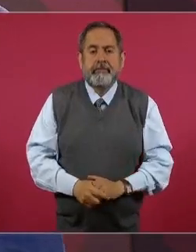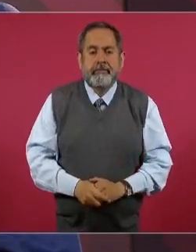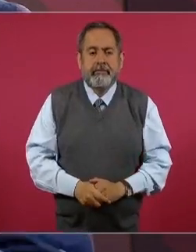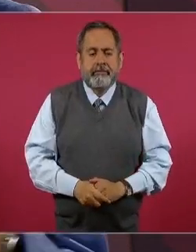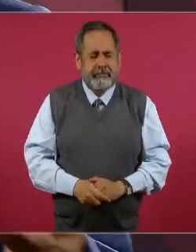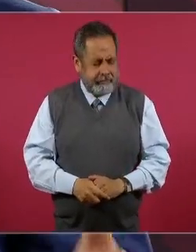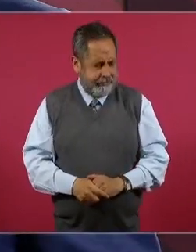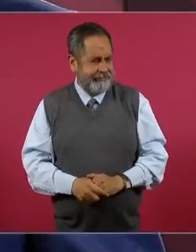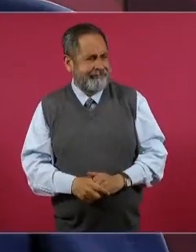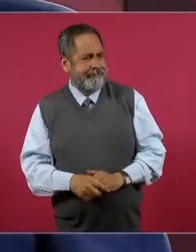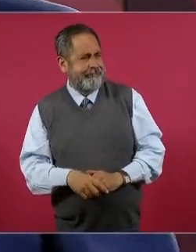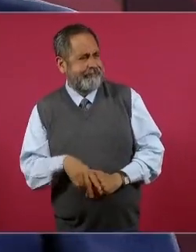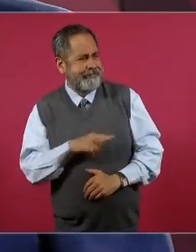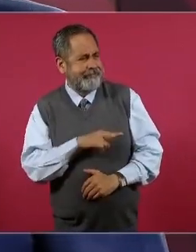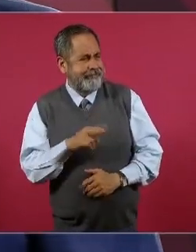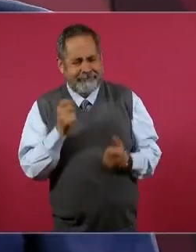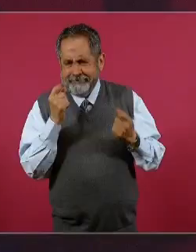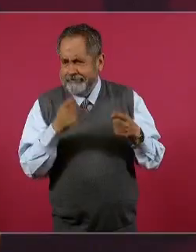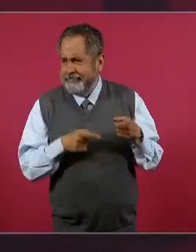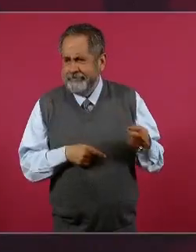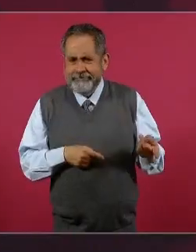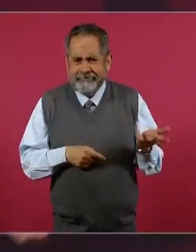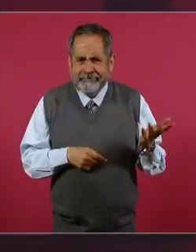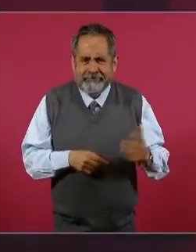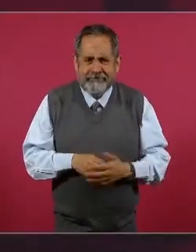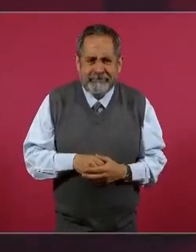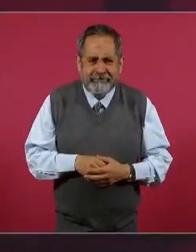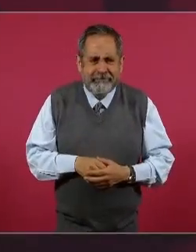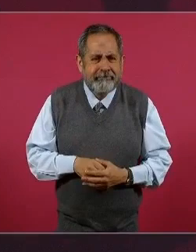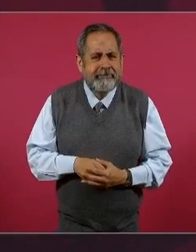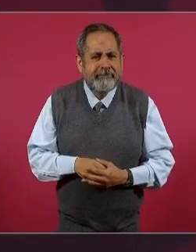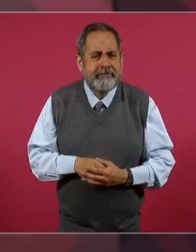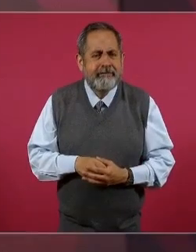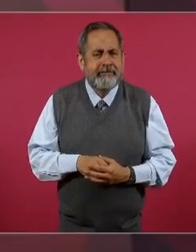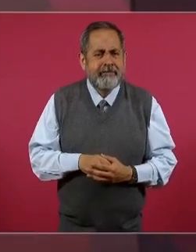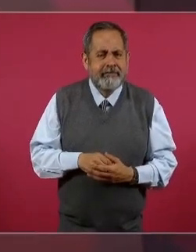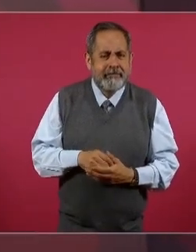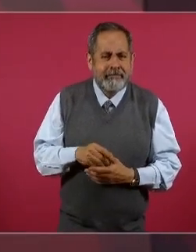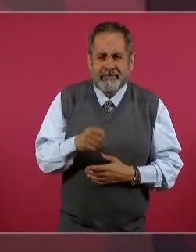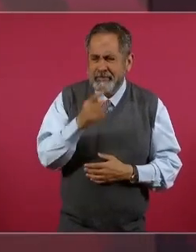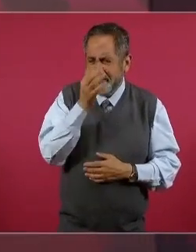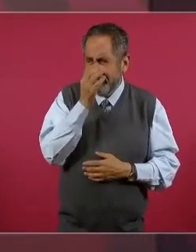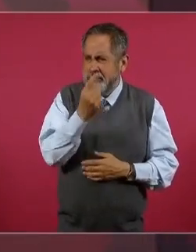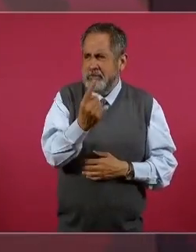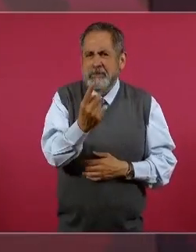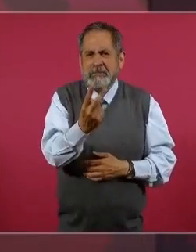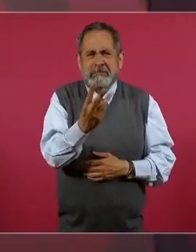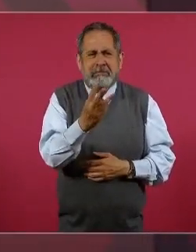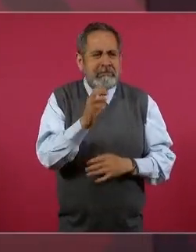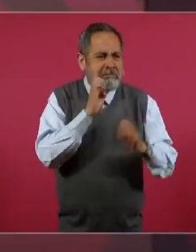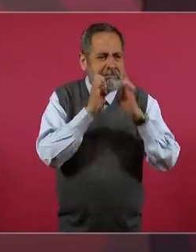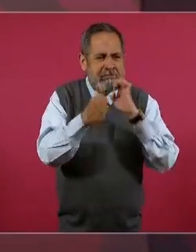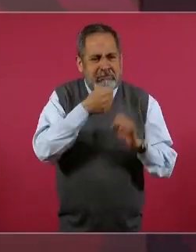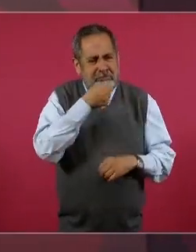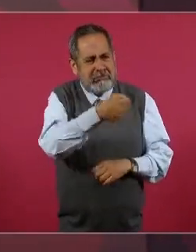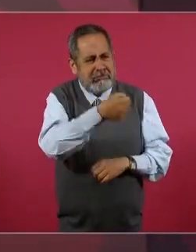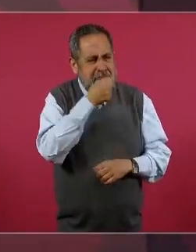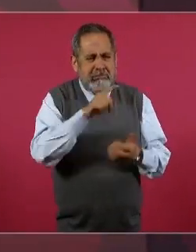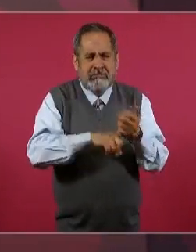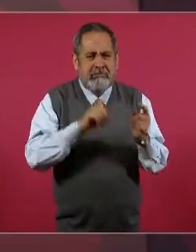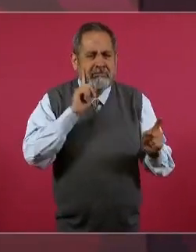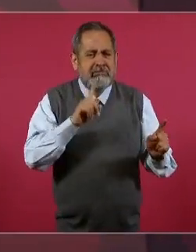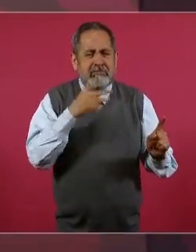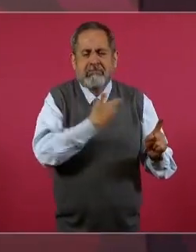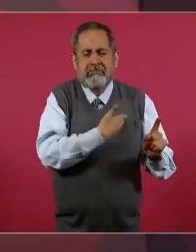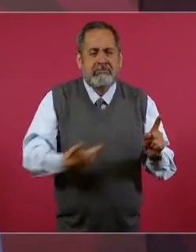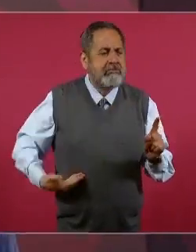Me llama la atención. Le han hecho una, dos, tres entrevistas a la